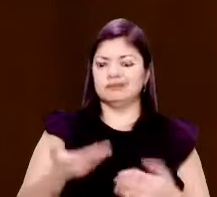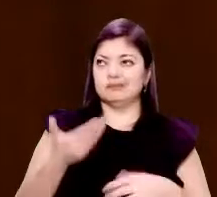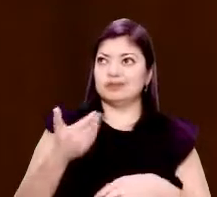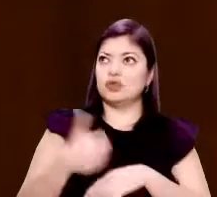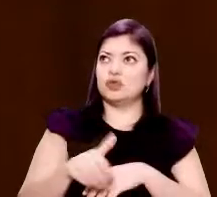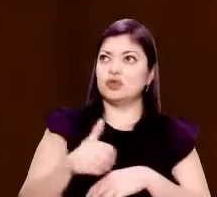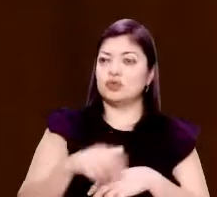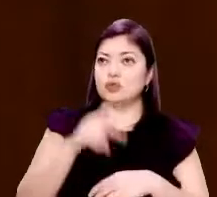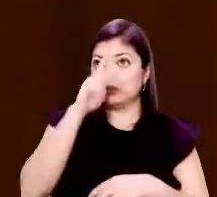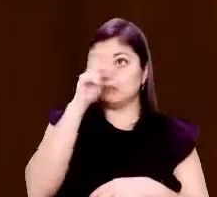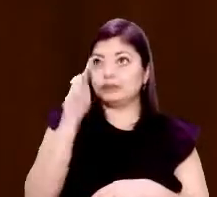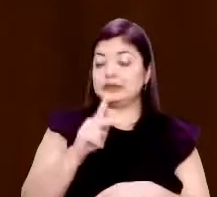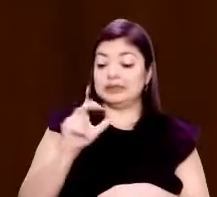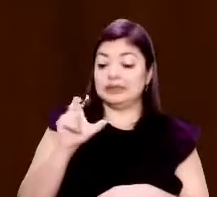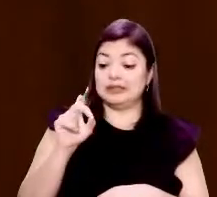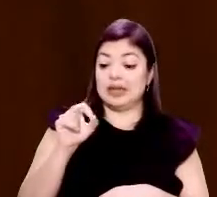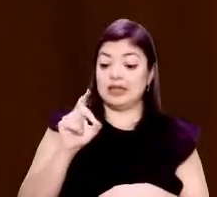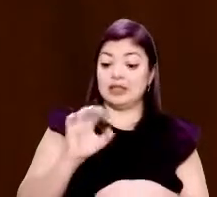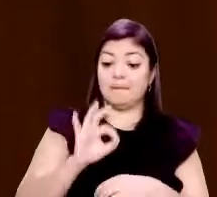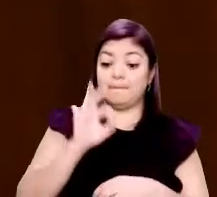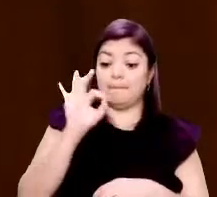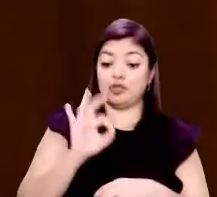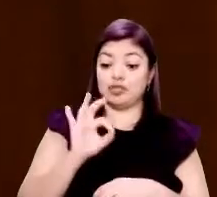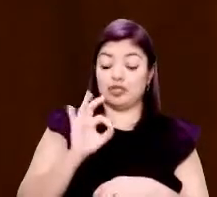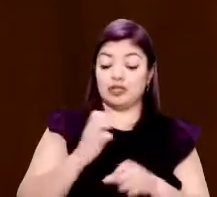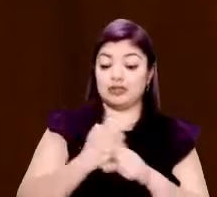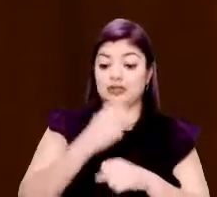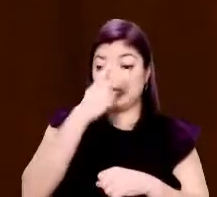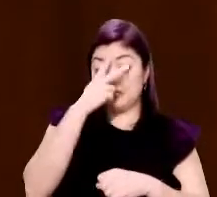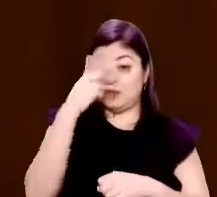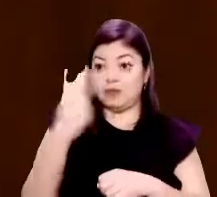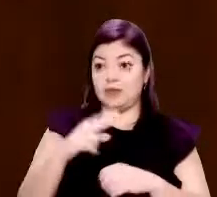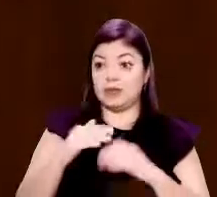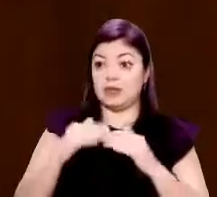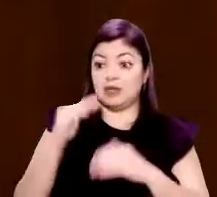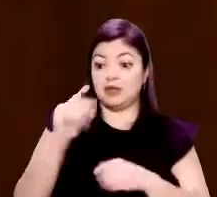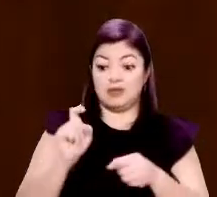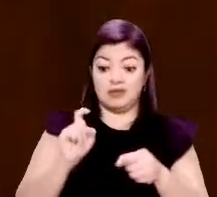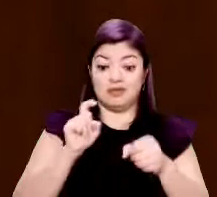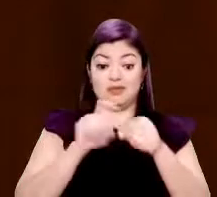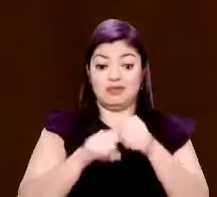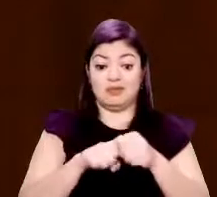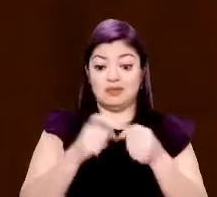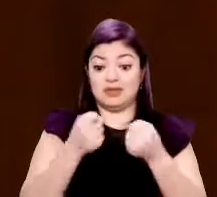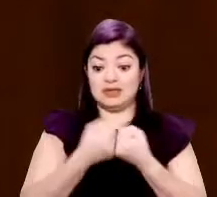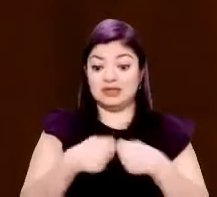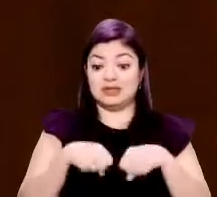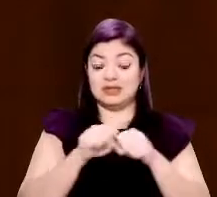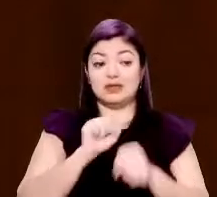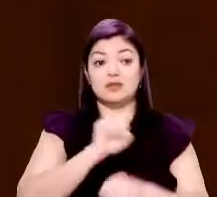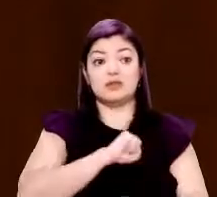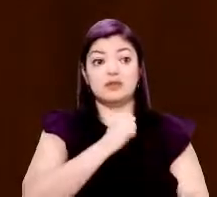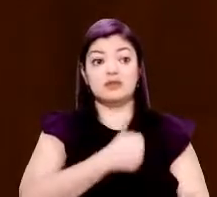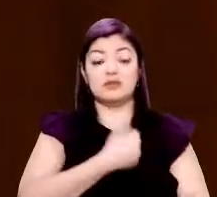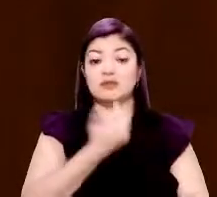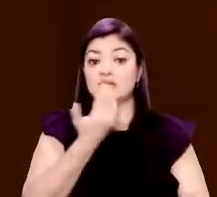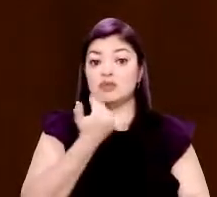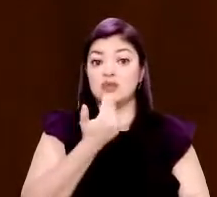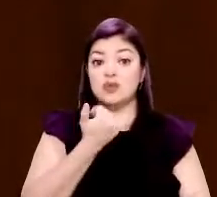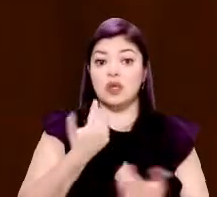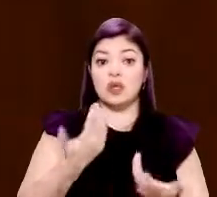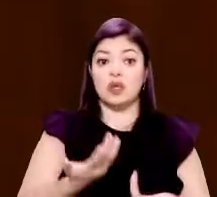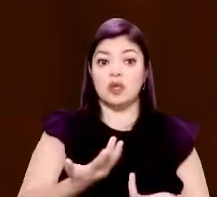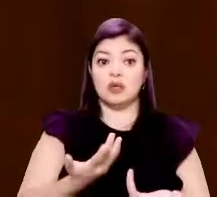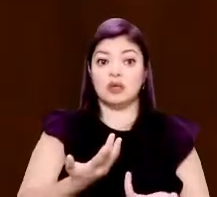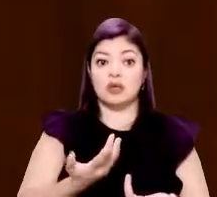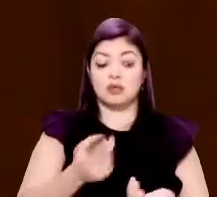que más del 30% de la población mexiquense no está afiliada a ningún sistema de salud, ya sea